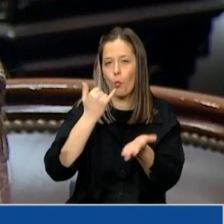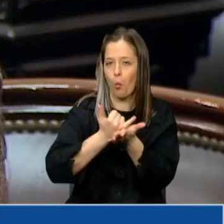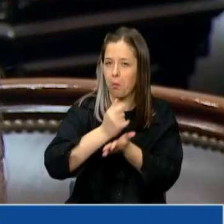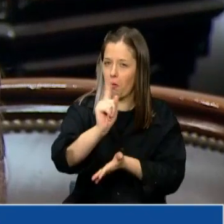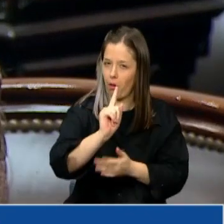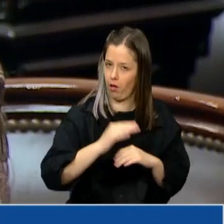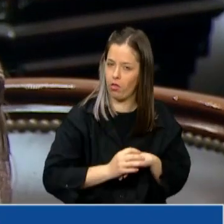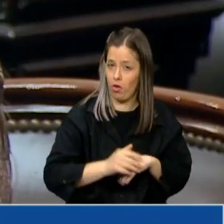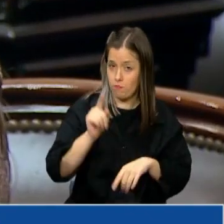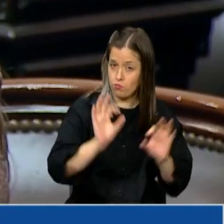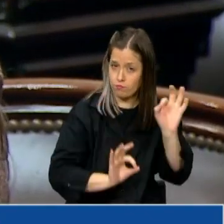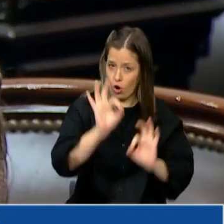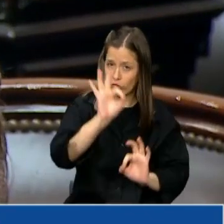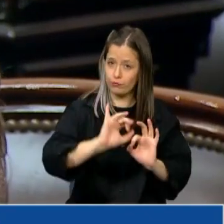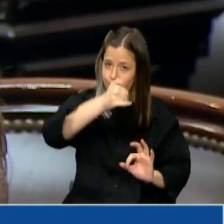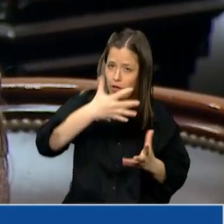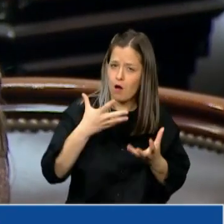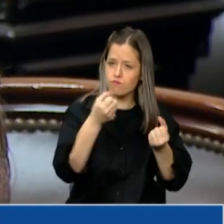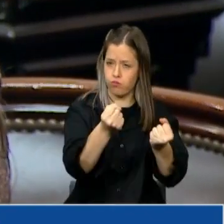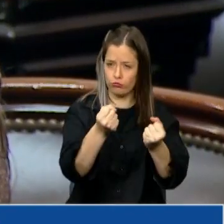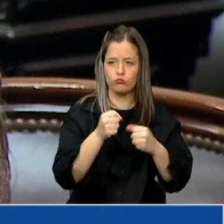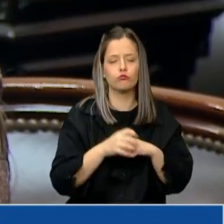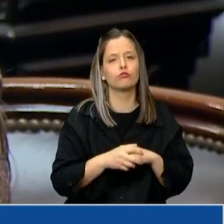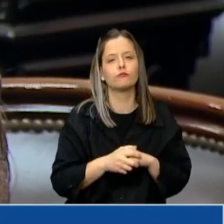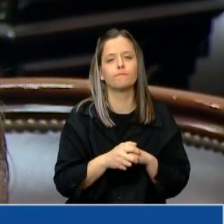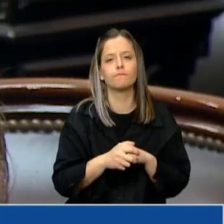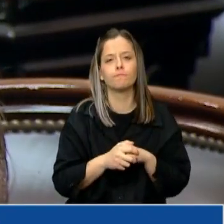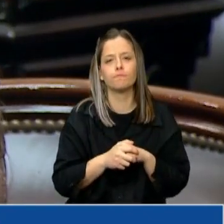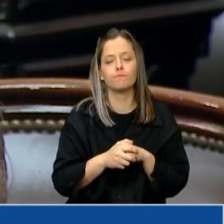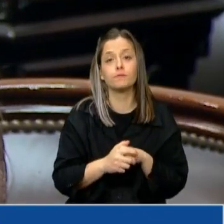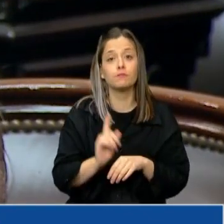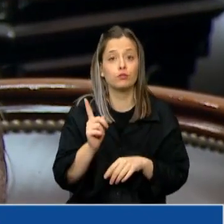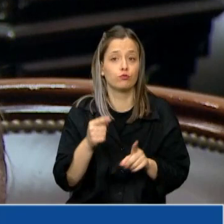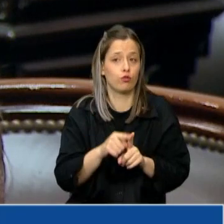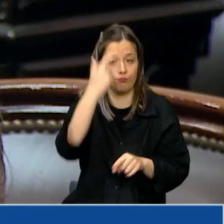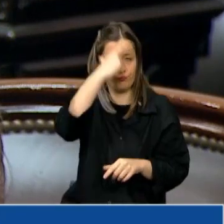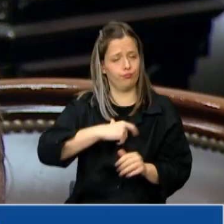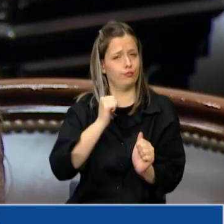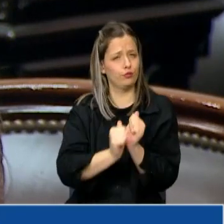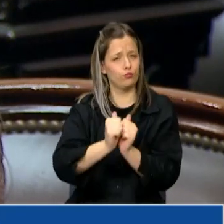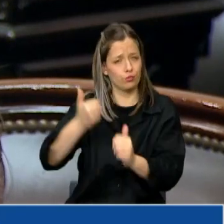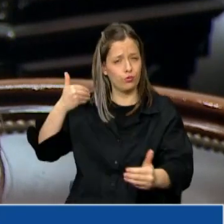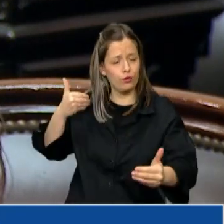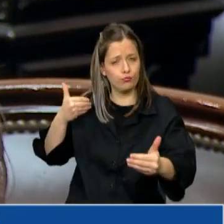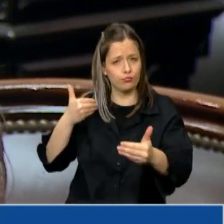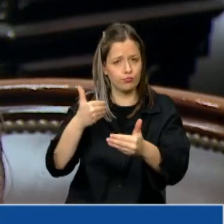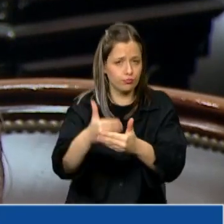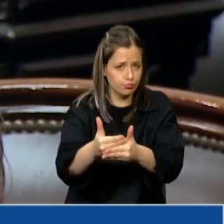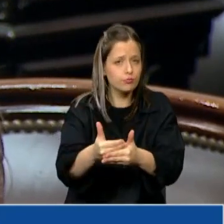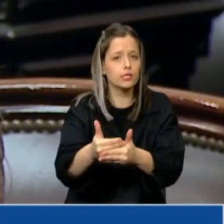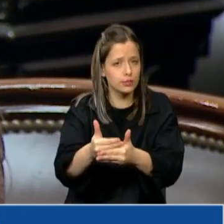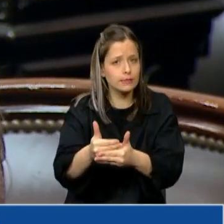este proyecto con mi historia y con la posibilidad de ver cristalizado